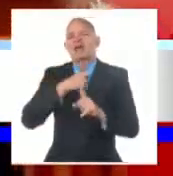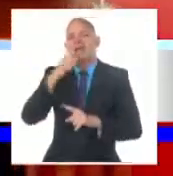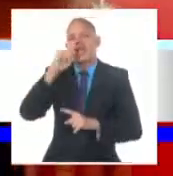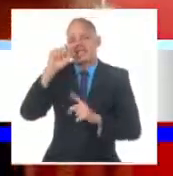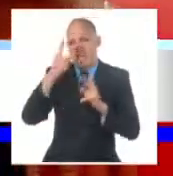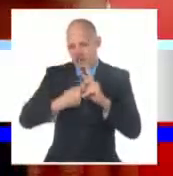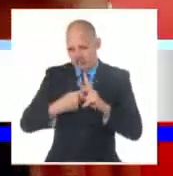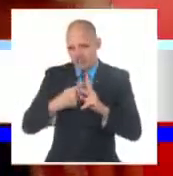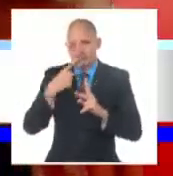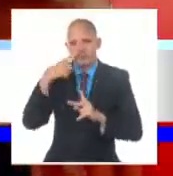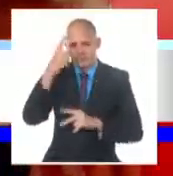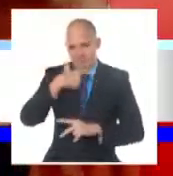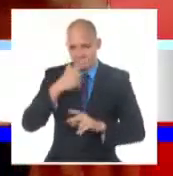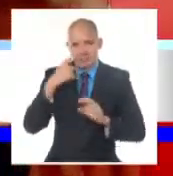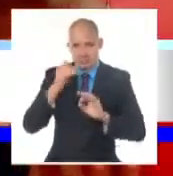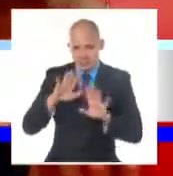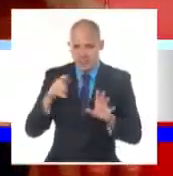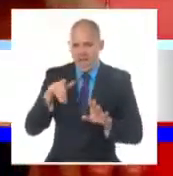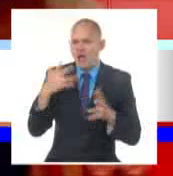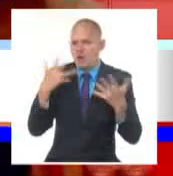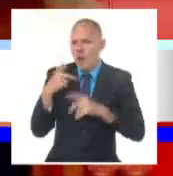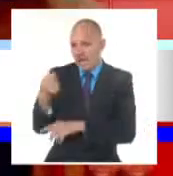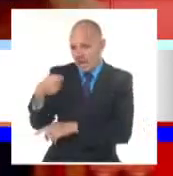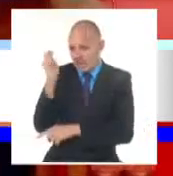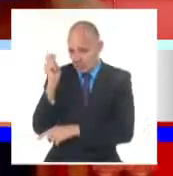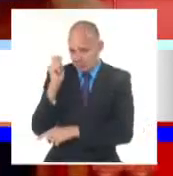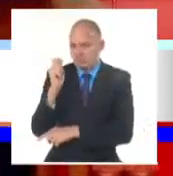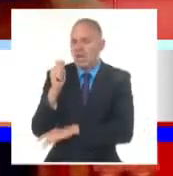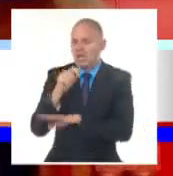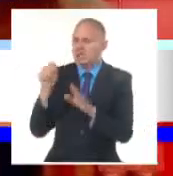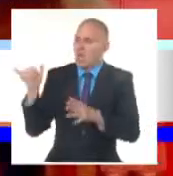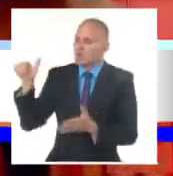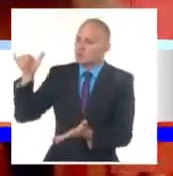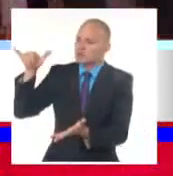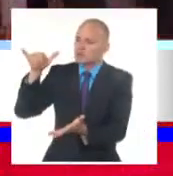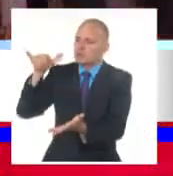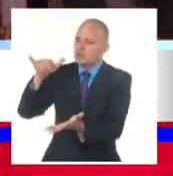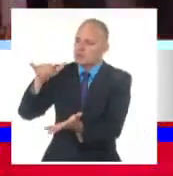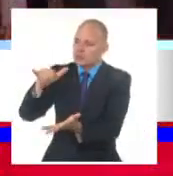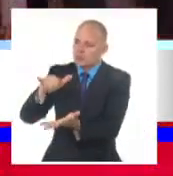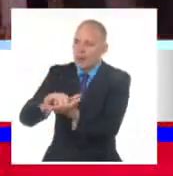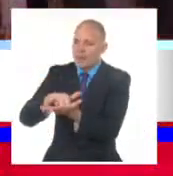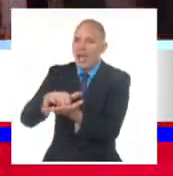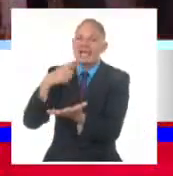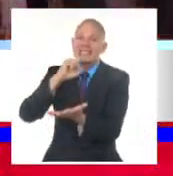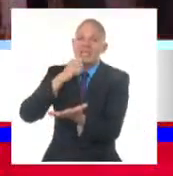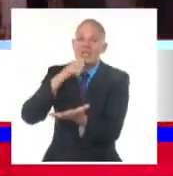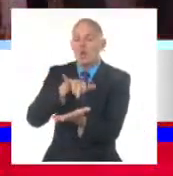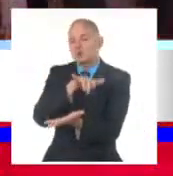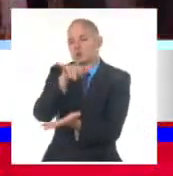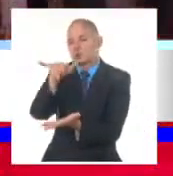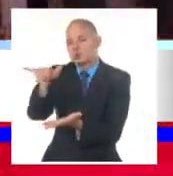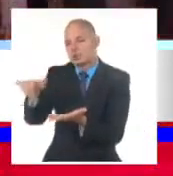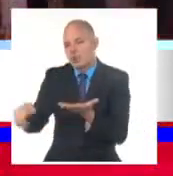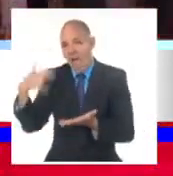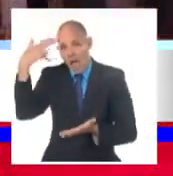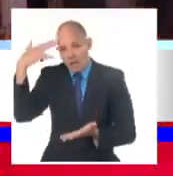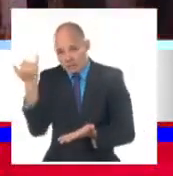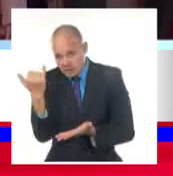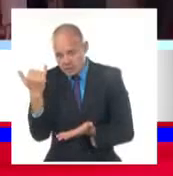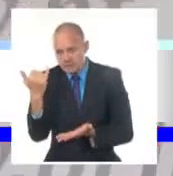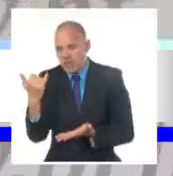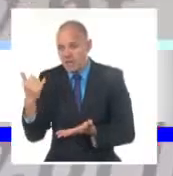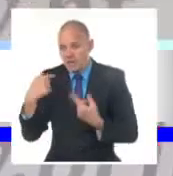africana como parte de una fuerza de seguridad multinacional. Henry planificó sin éxito dirigir su avión a la capital, pero le resultó